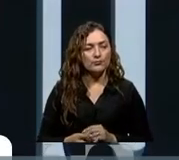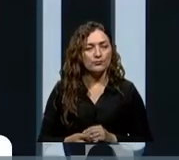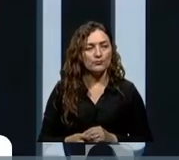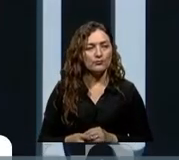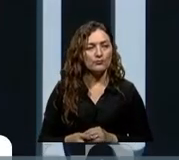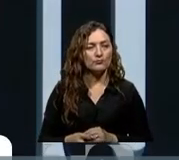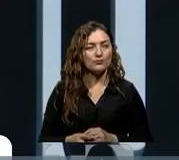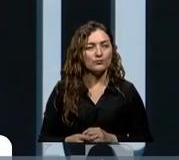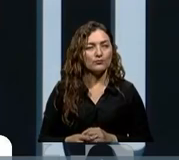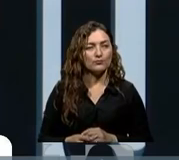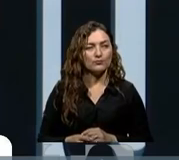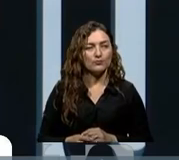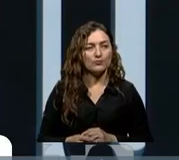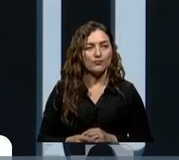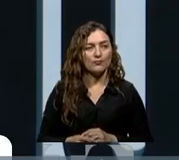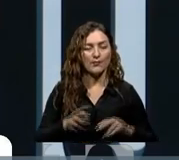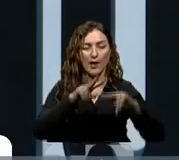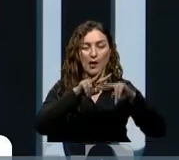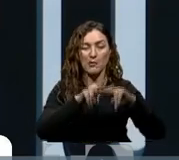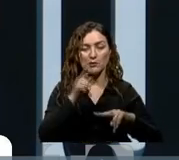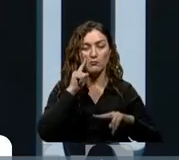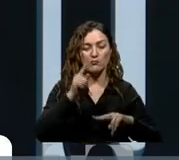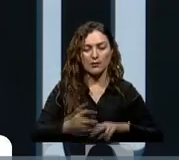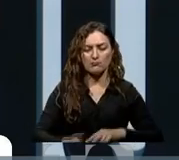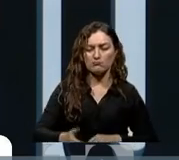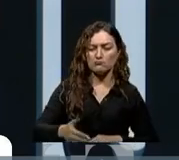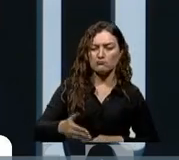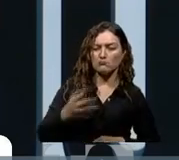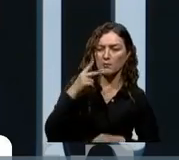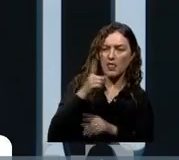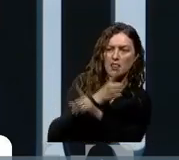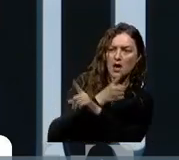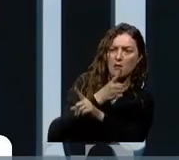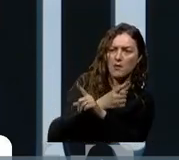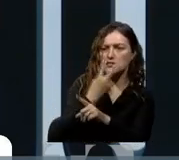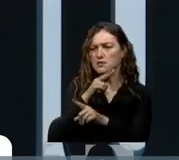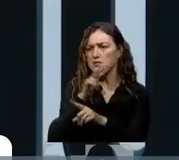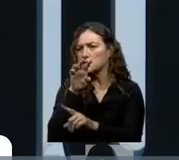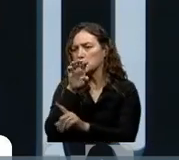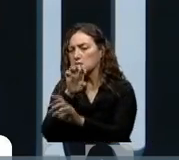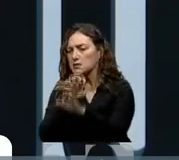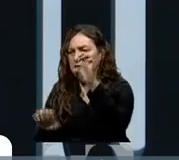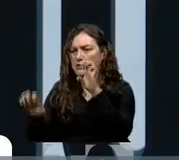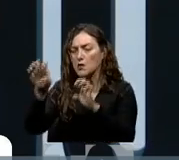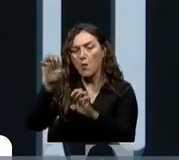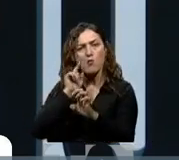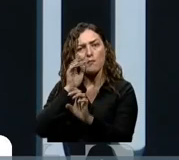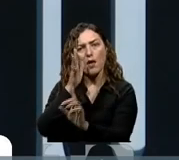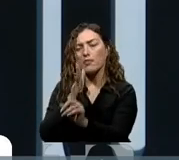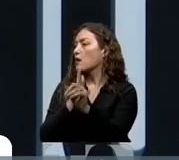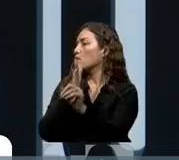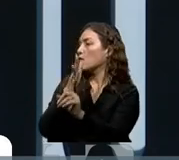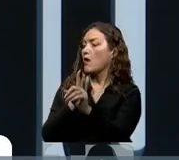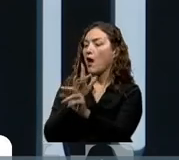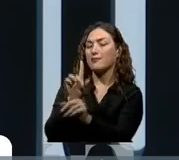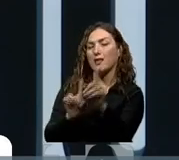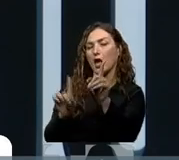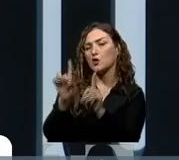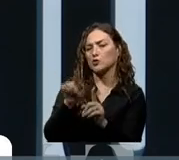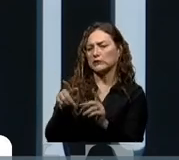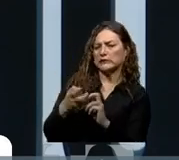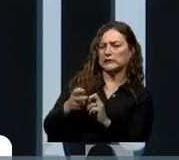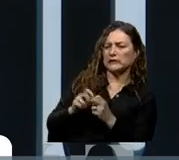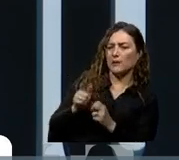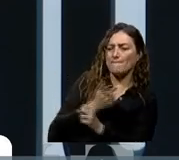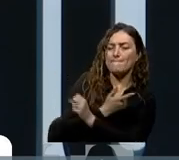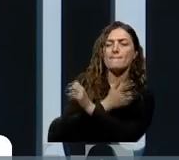y oportuna alguna discapacidad que se pueda dar. Nos ayuda muchísimo para que podamos prevenir problemas y